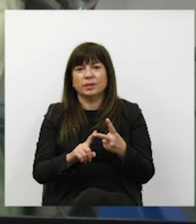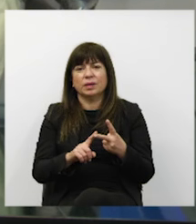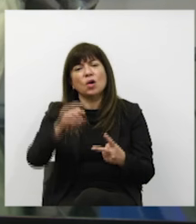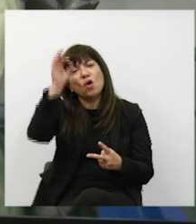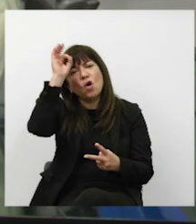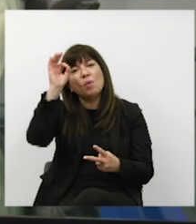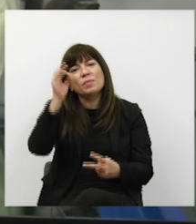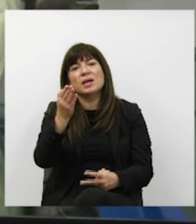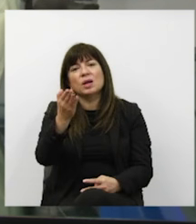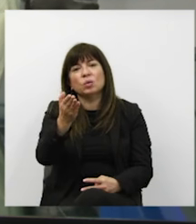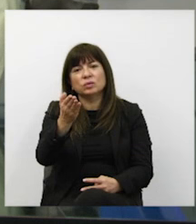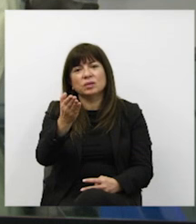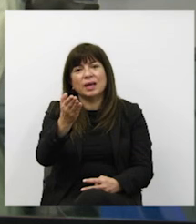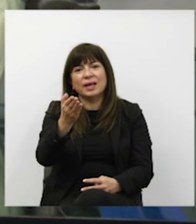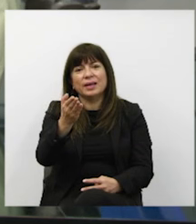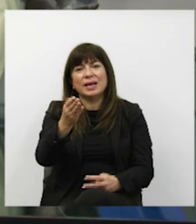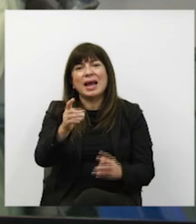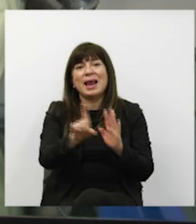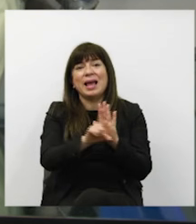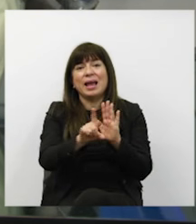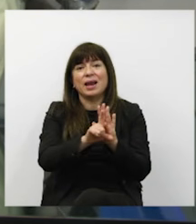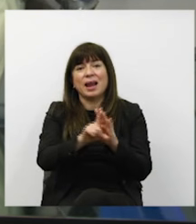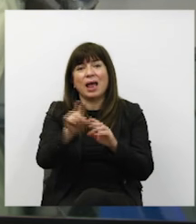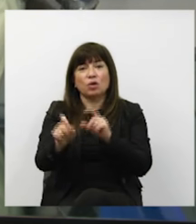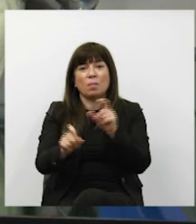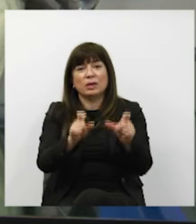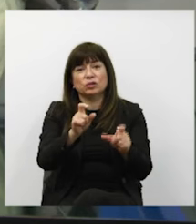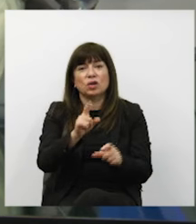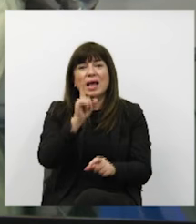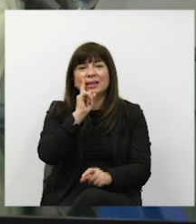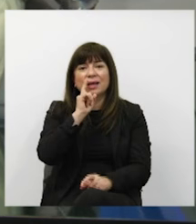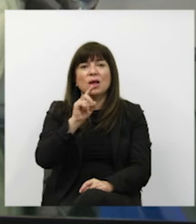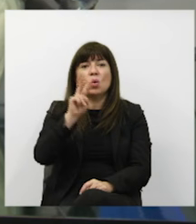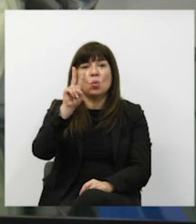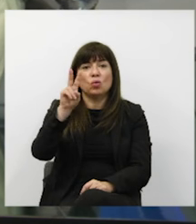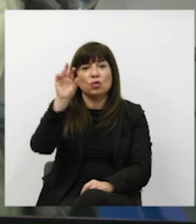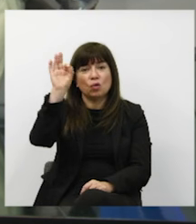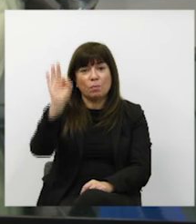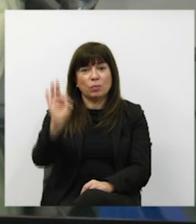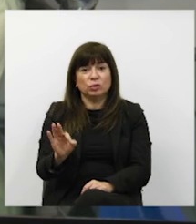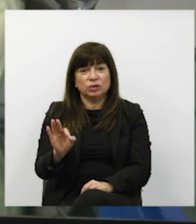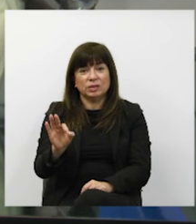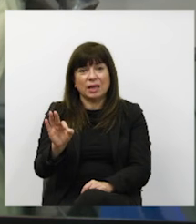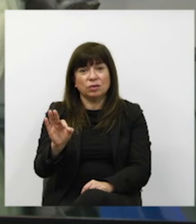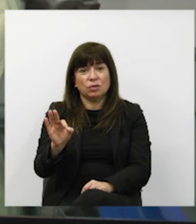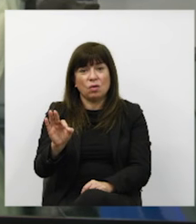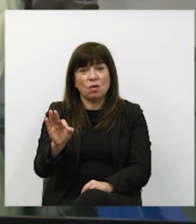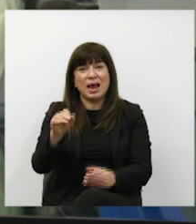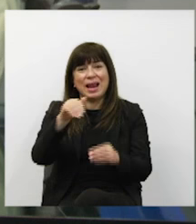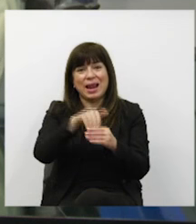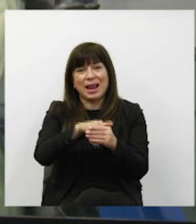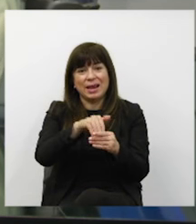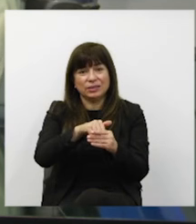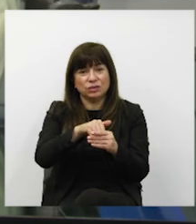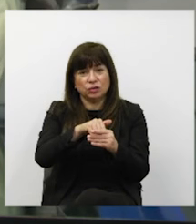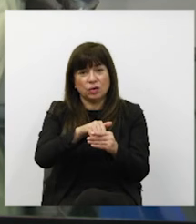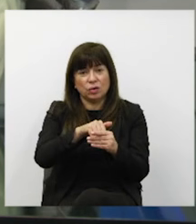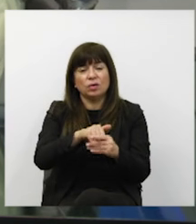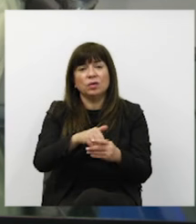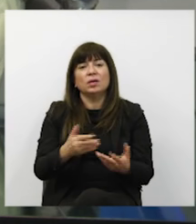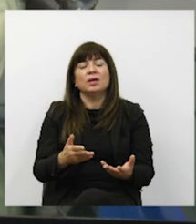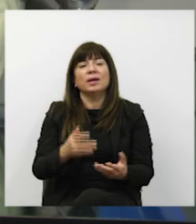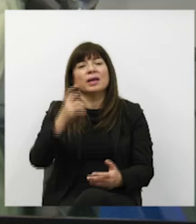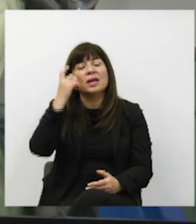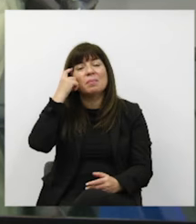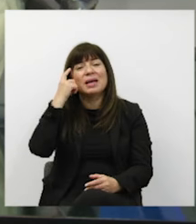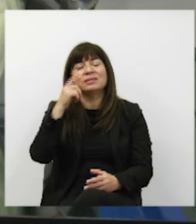¿qué opina usted de que estén legislando personas que tienen un 2%, que sacaron 2% en la elección? Y segundo, ¿qué opina del